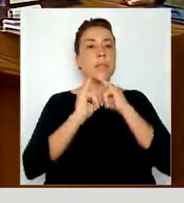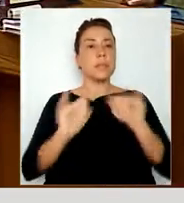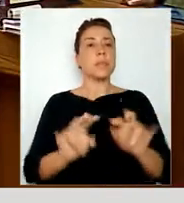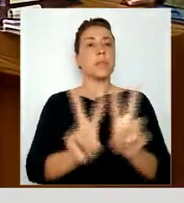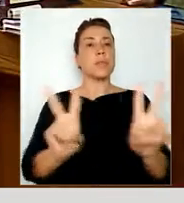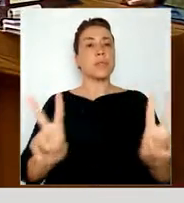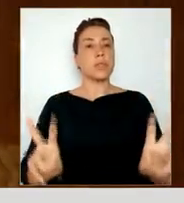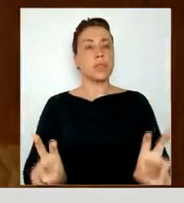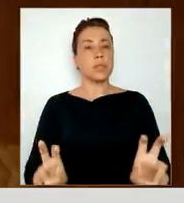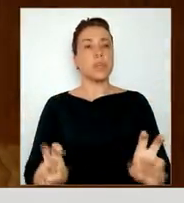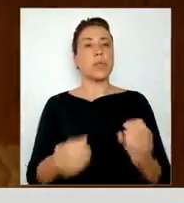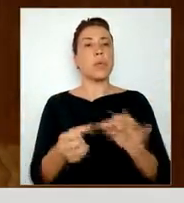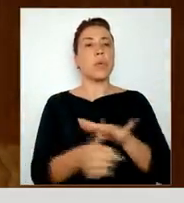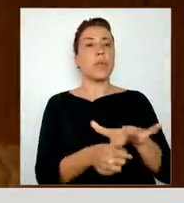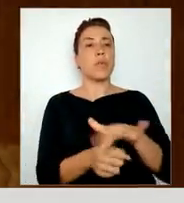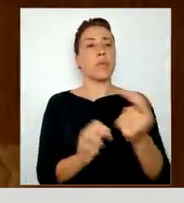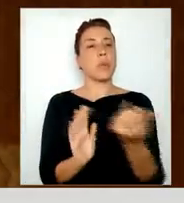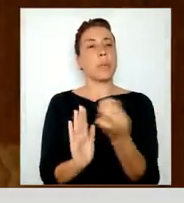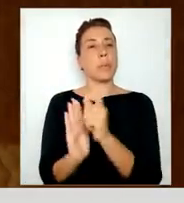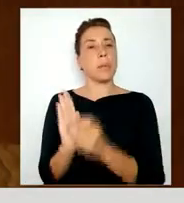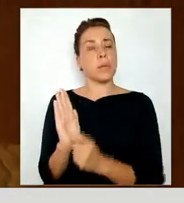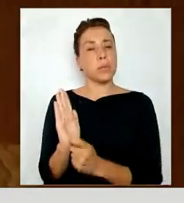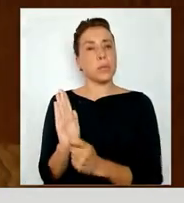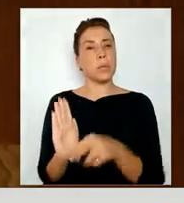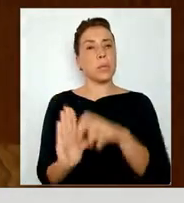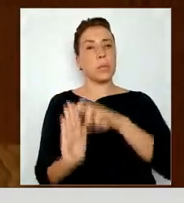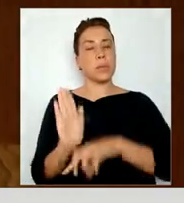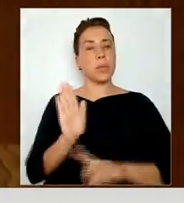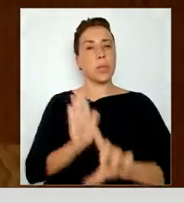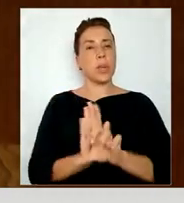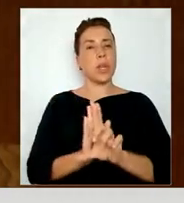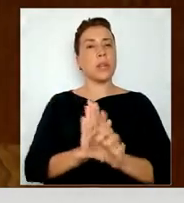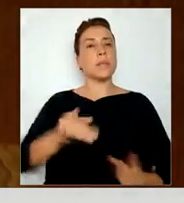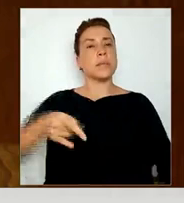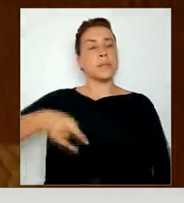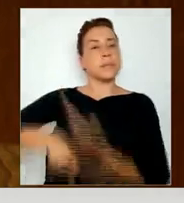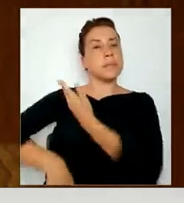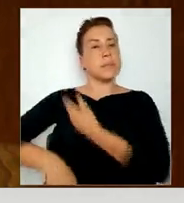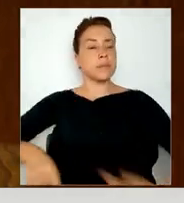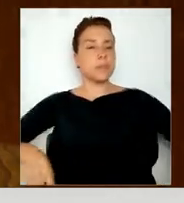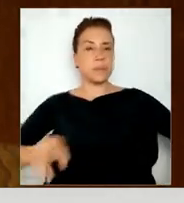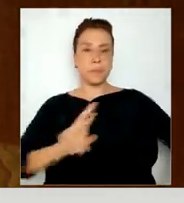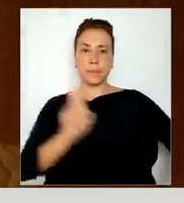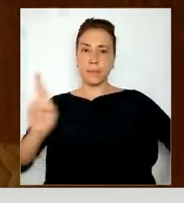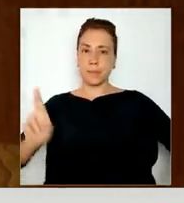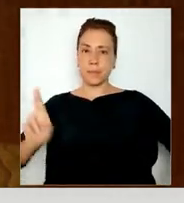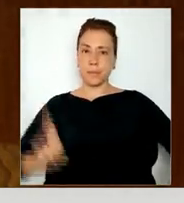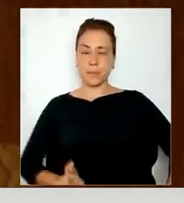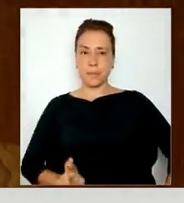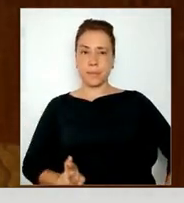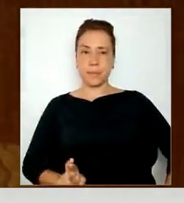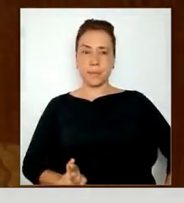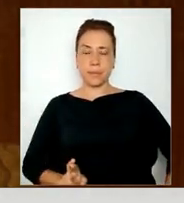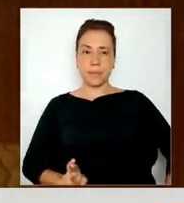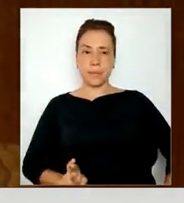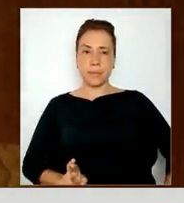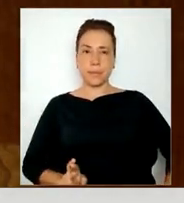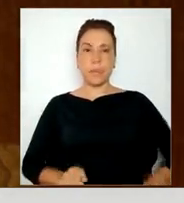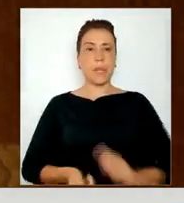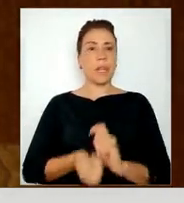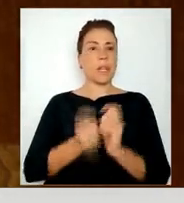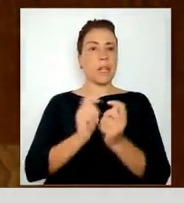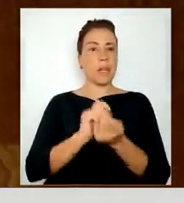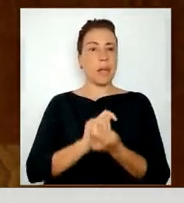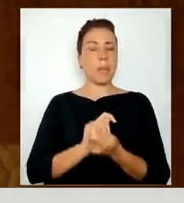presupuestaria el proyecto de ley originado de mensajes su excelencia el presidente de la república que modifica los requisitos para